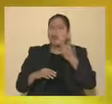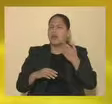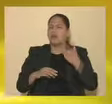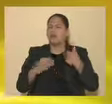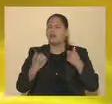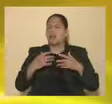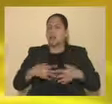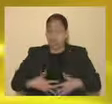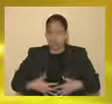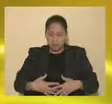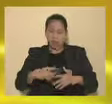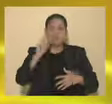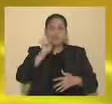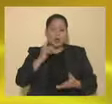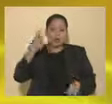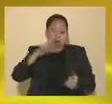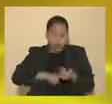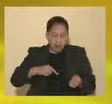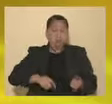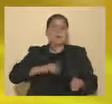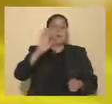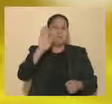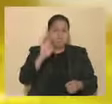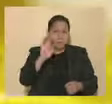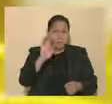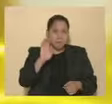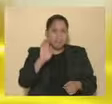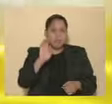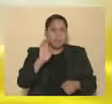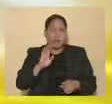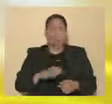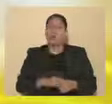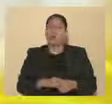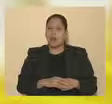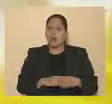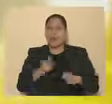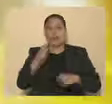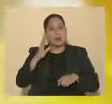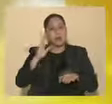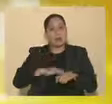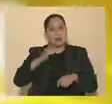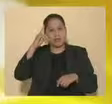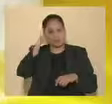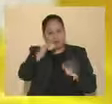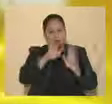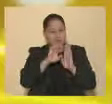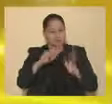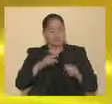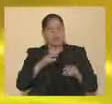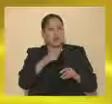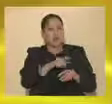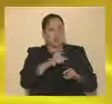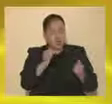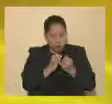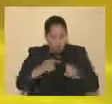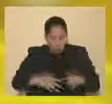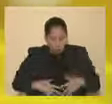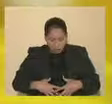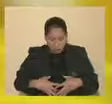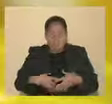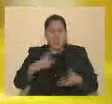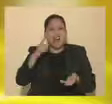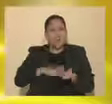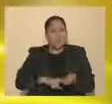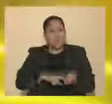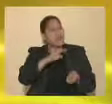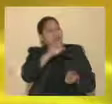embarazo es que una mujer lleva dentro de sí, dentro de su vientre, a un bebé. La más difícil. cómo se concibió. ¿Cómo se concibió? ¿Cómo se metió ahí, mamá?